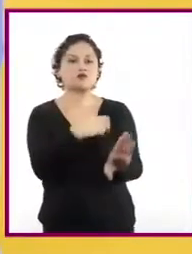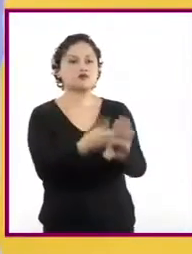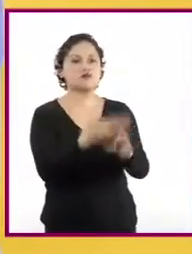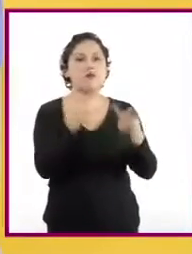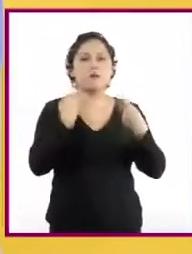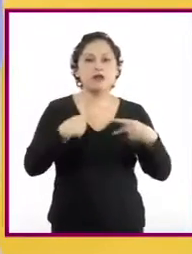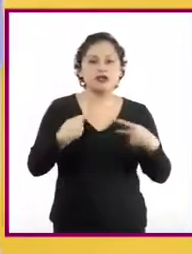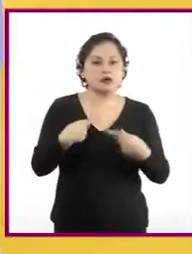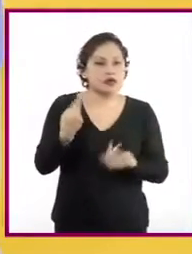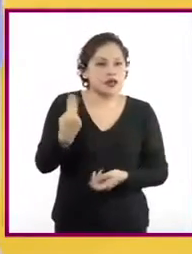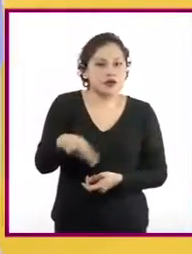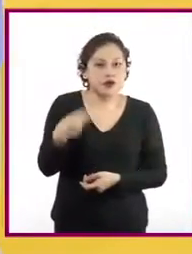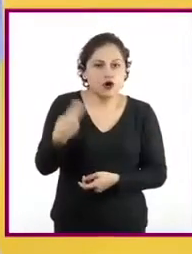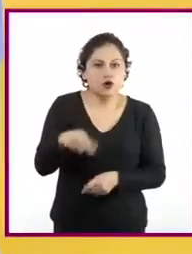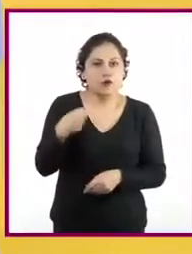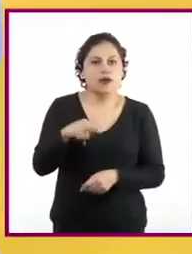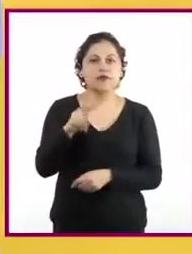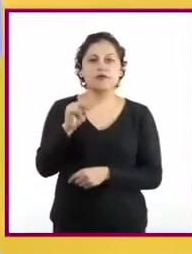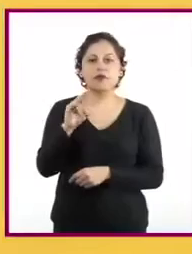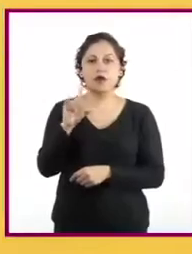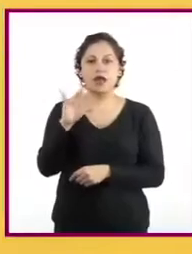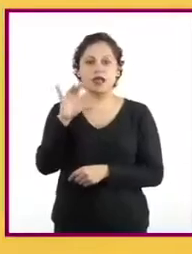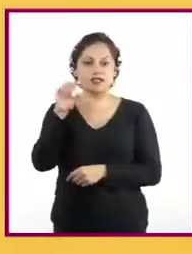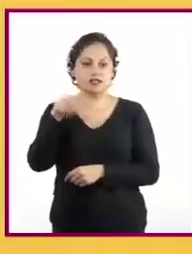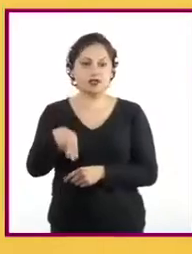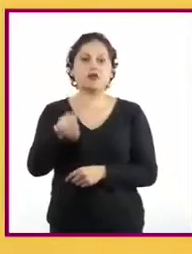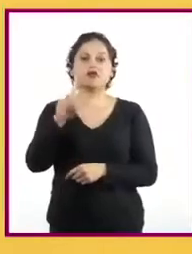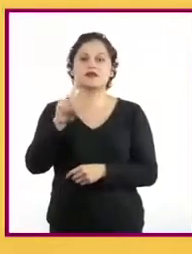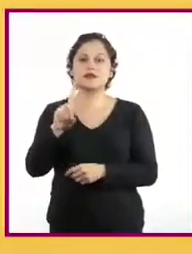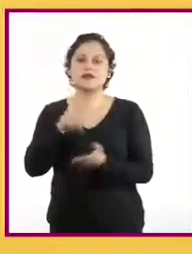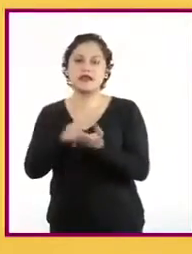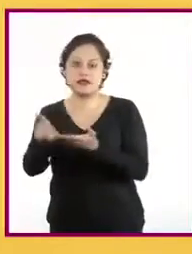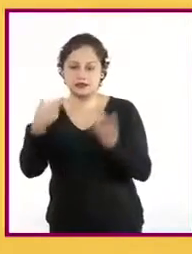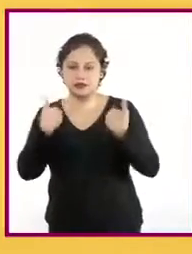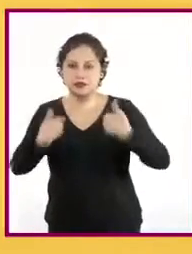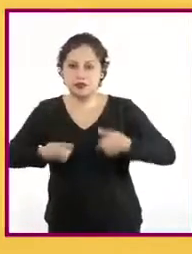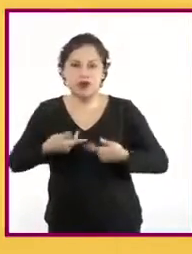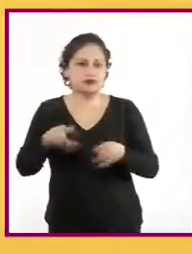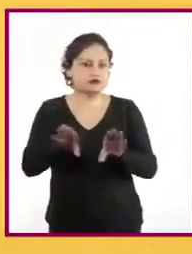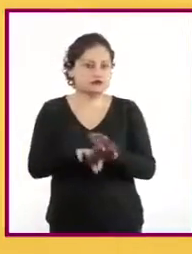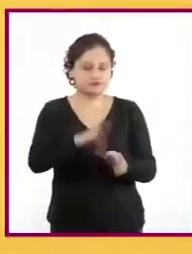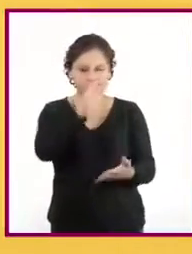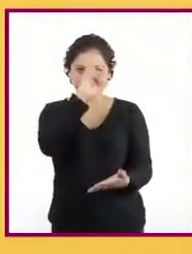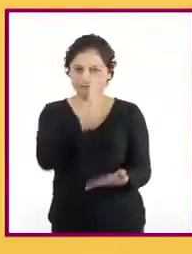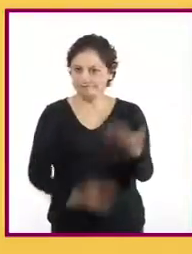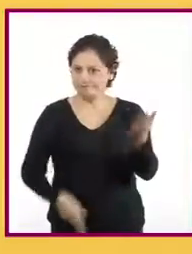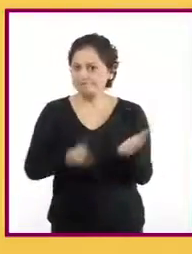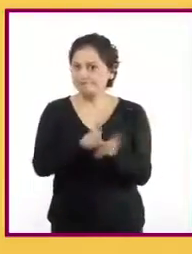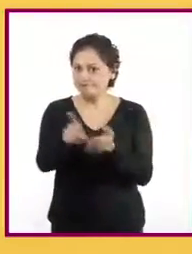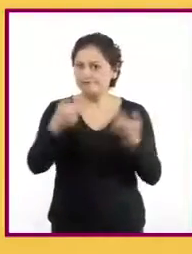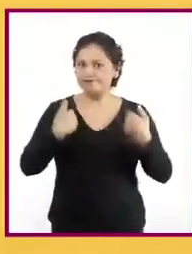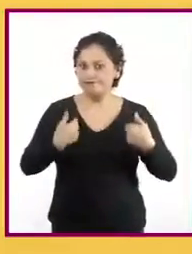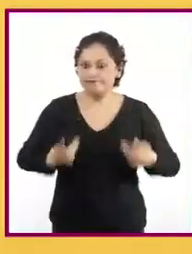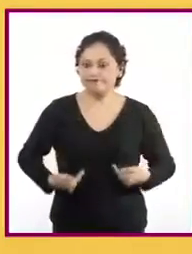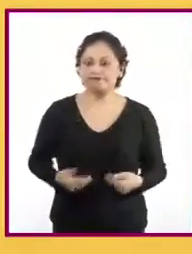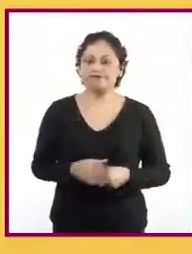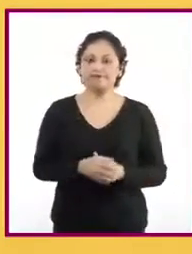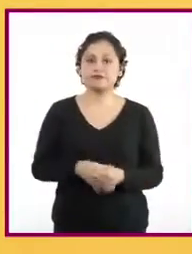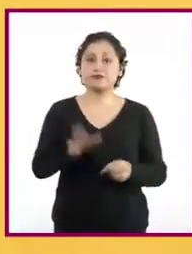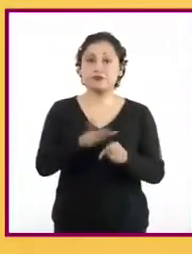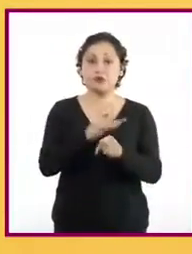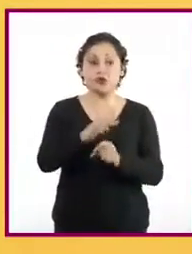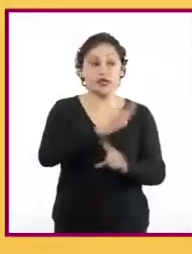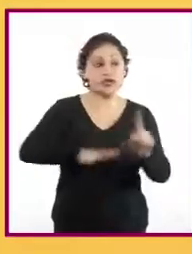llaman violaciones a los derechos humanos. Por ello, es necesario que las personas participen organizadamente